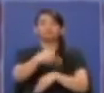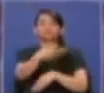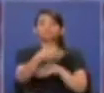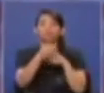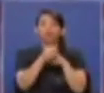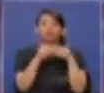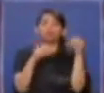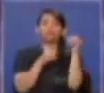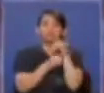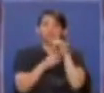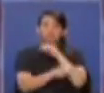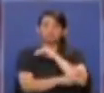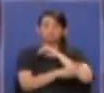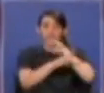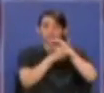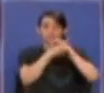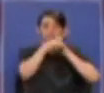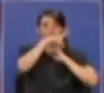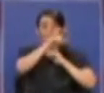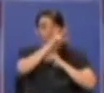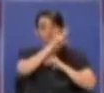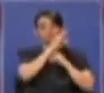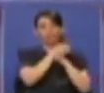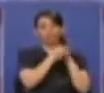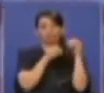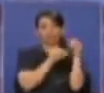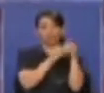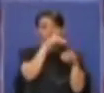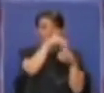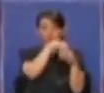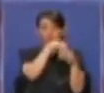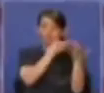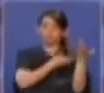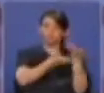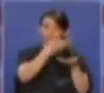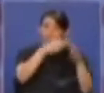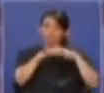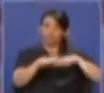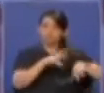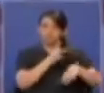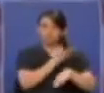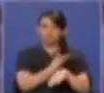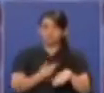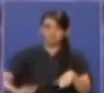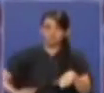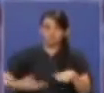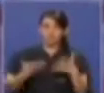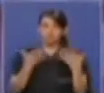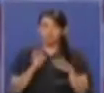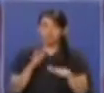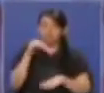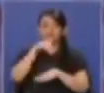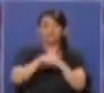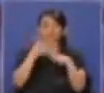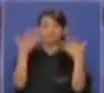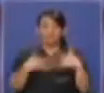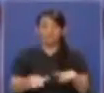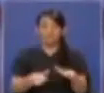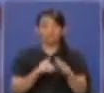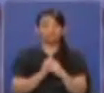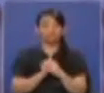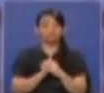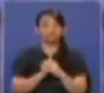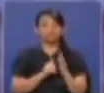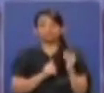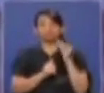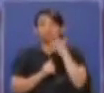de la refinería del Pacífico para actividades de despacho general del vicepresidente de la República, y en horas de la tarde fuimos